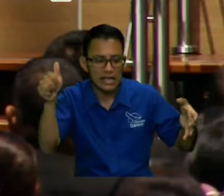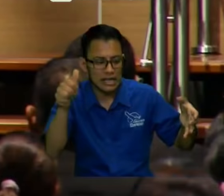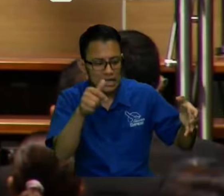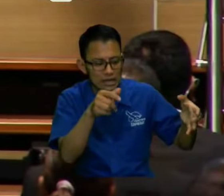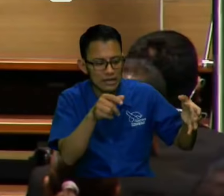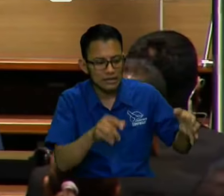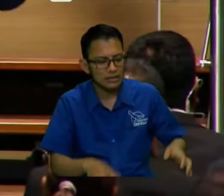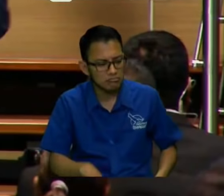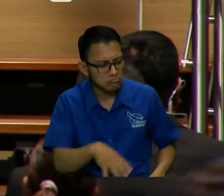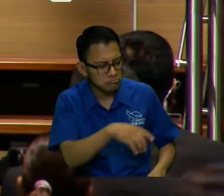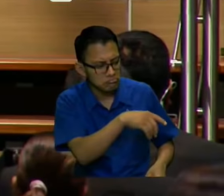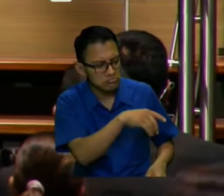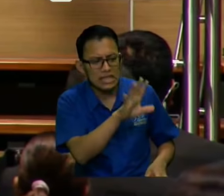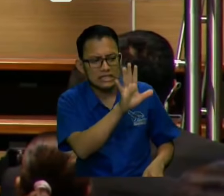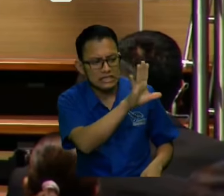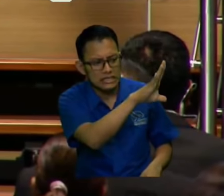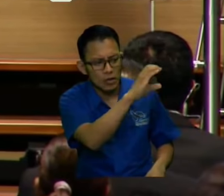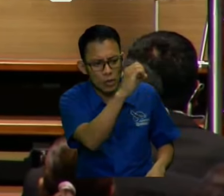40.